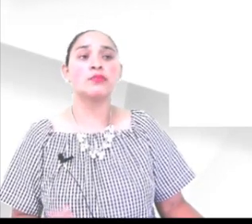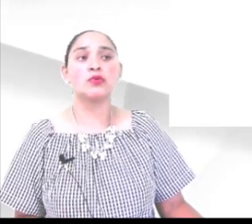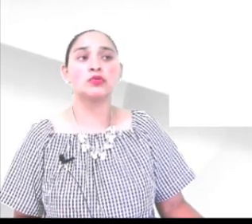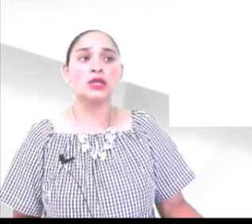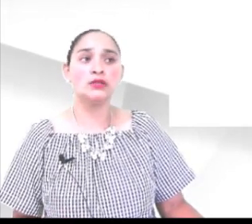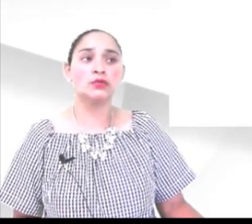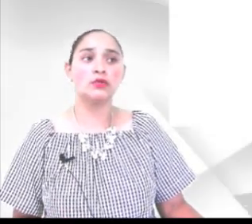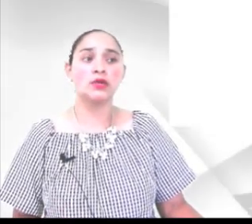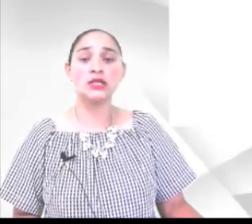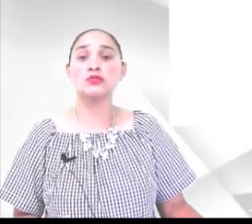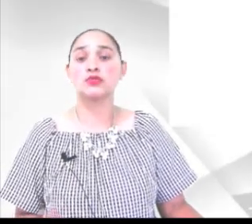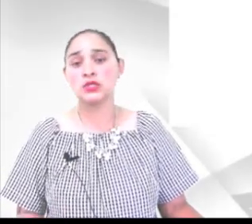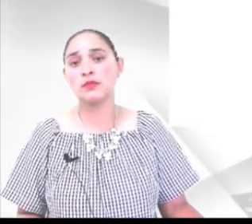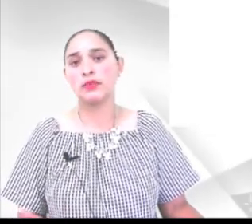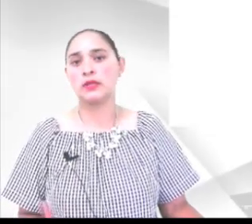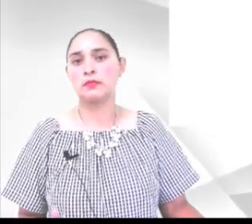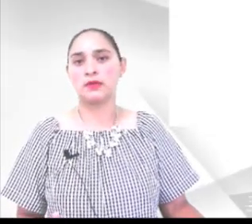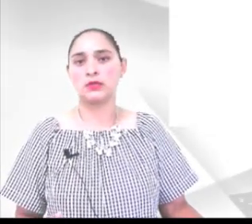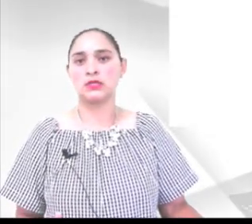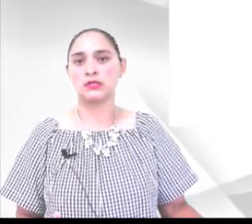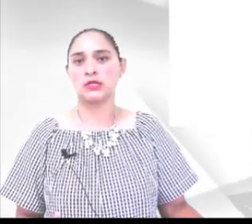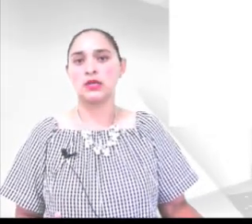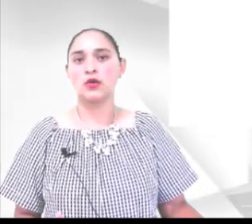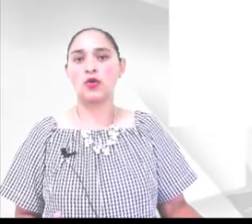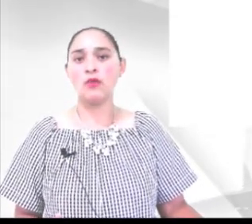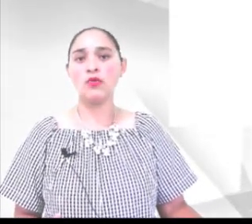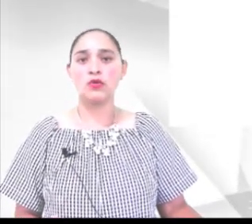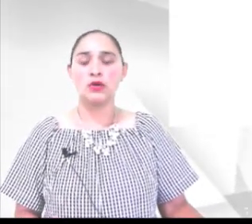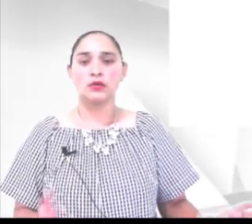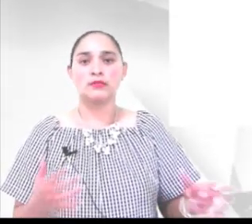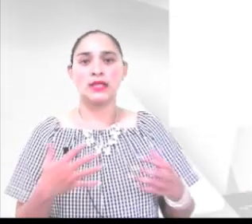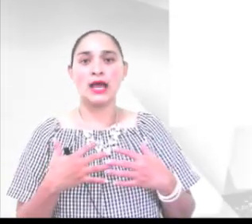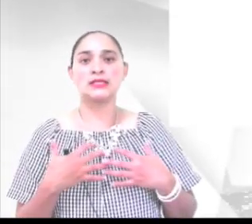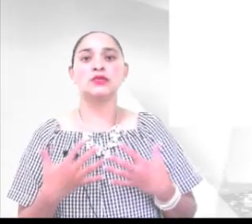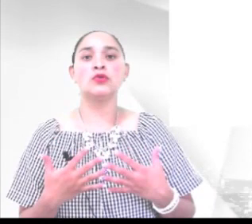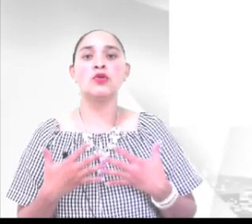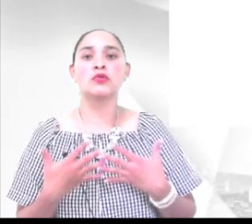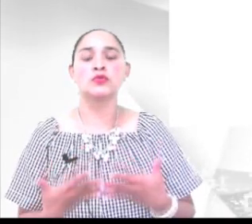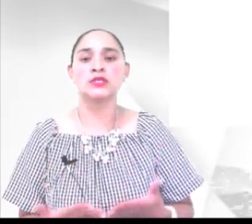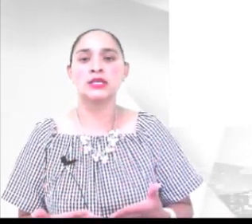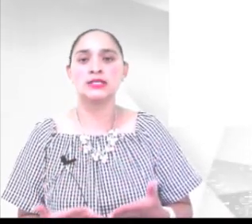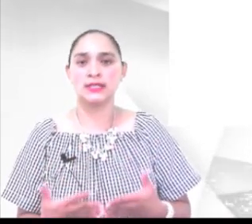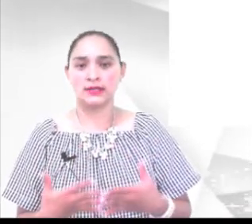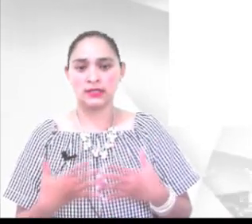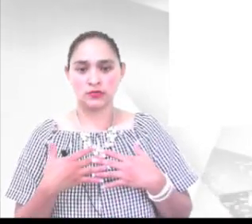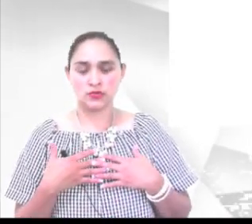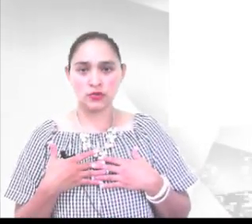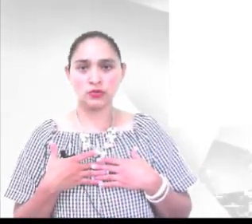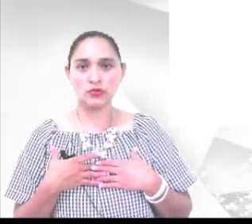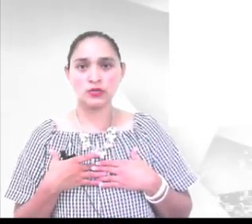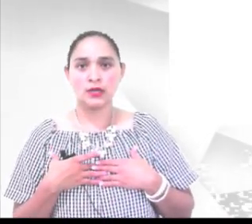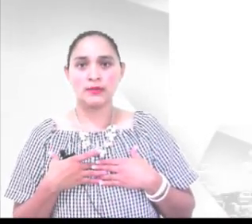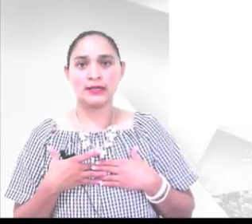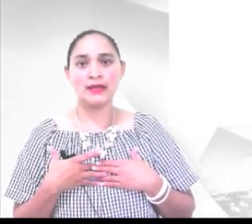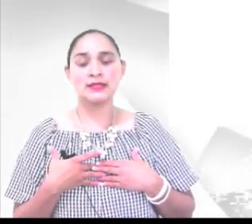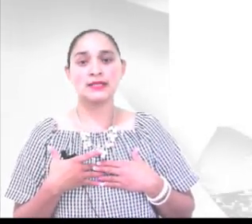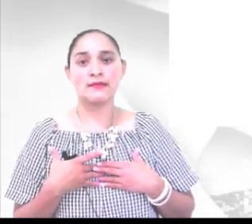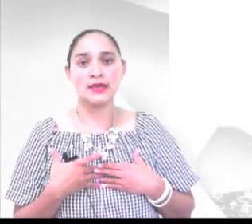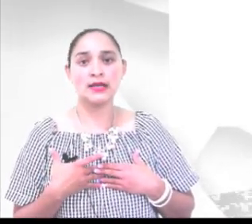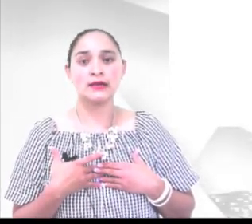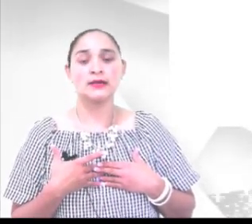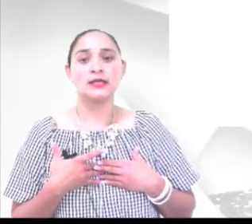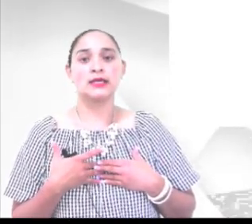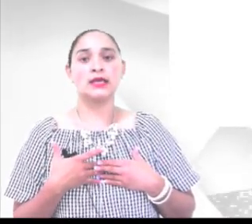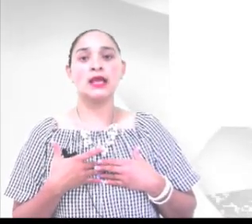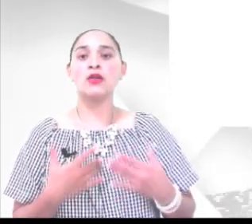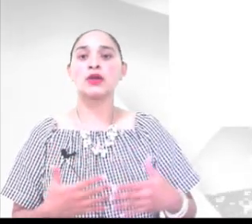son provocados y por lo tanto estos sí pueden prevenirse. ¿Cómo? ¿Verdad? Haciéndonos conciencia de nosotros, ¿verdad? De